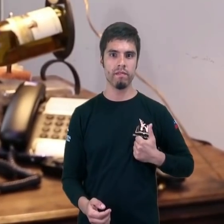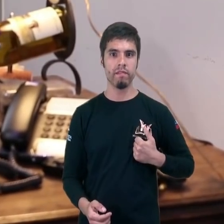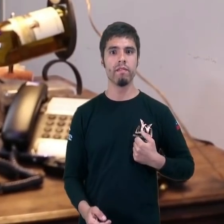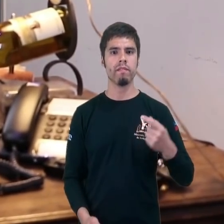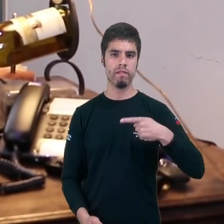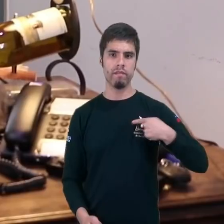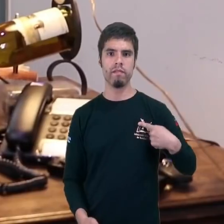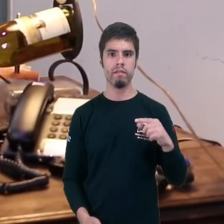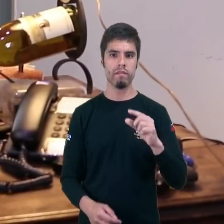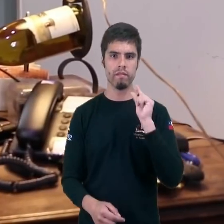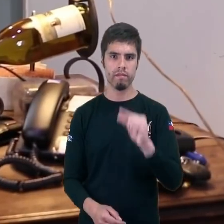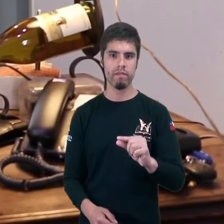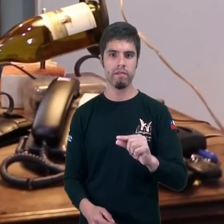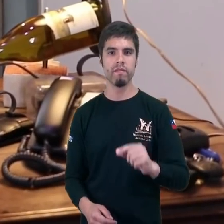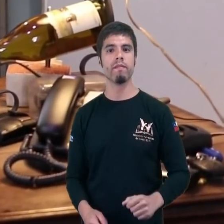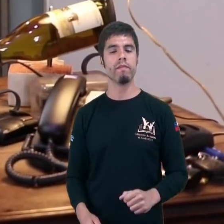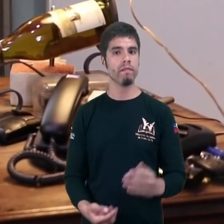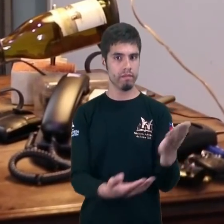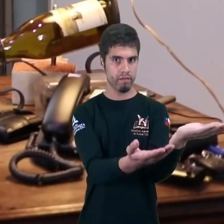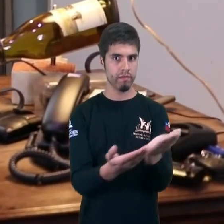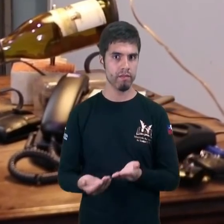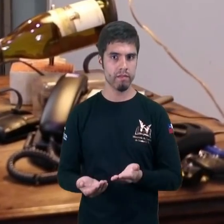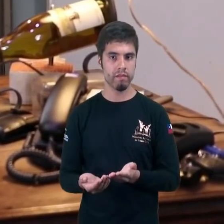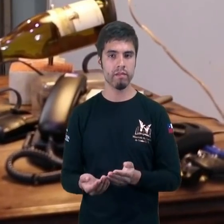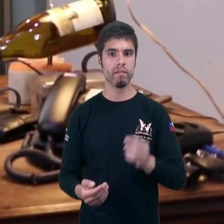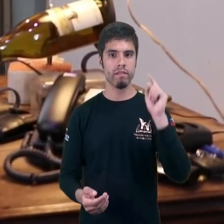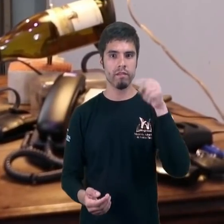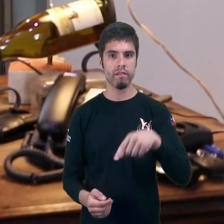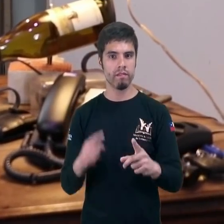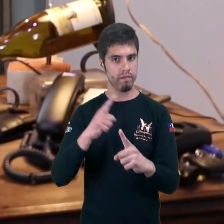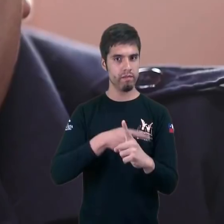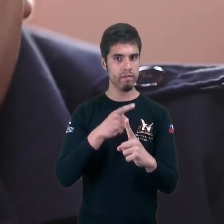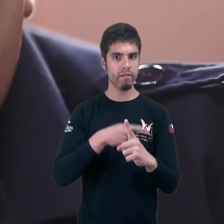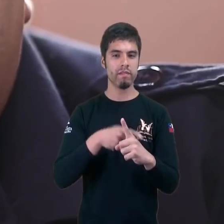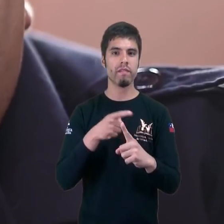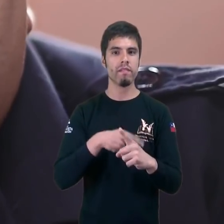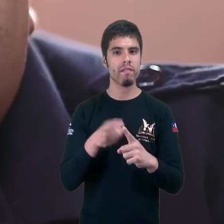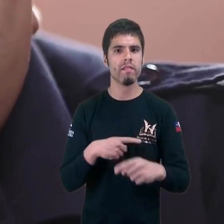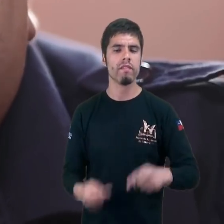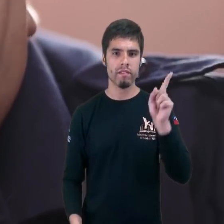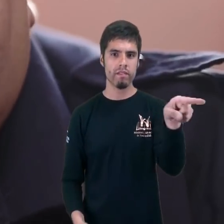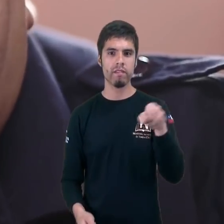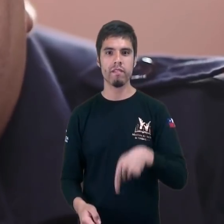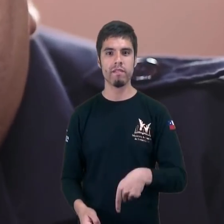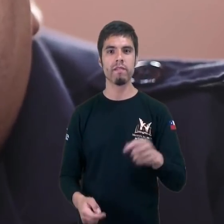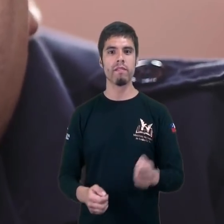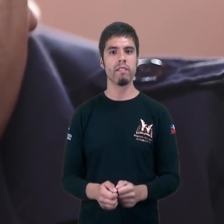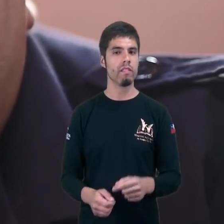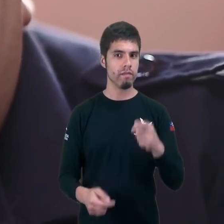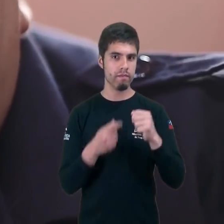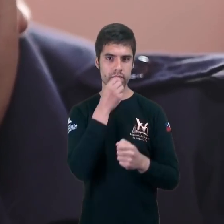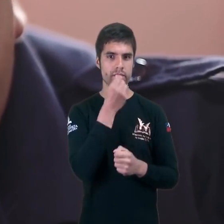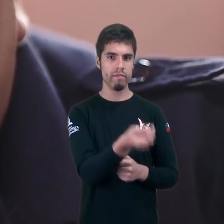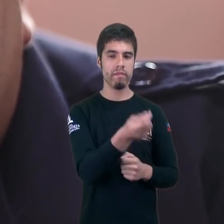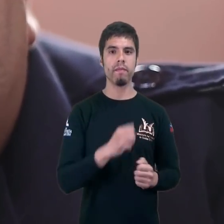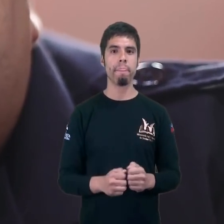nombrado recientemente, llamó a Miguel para conversar. Su comisario lo ha citado a mi despacho para